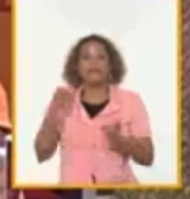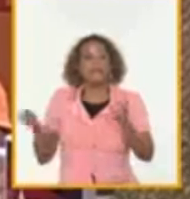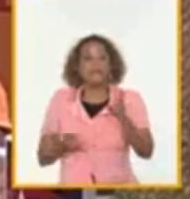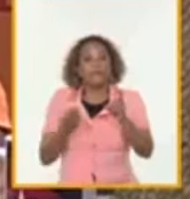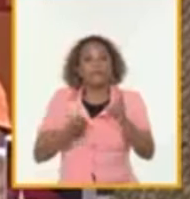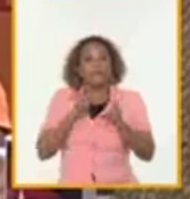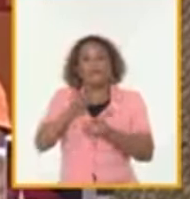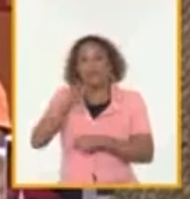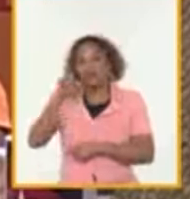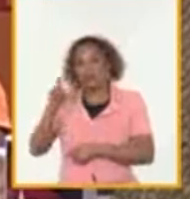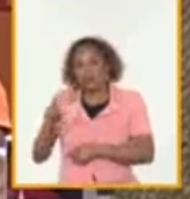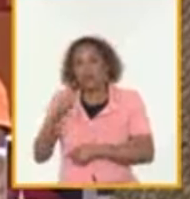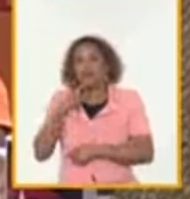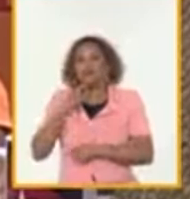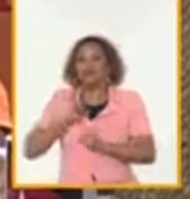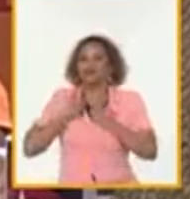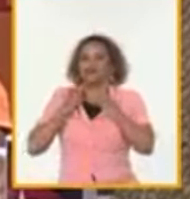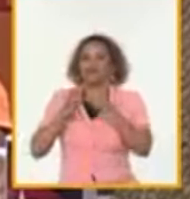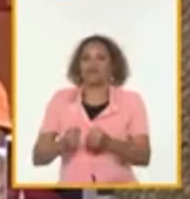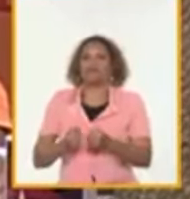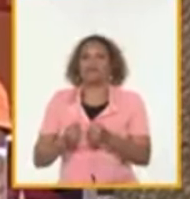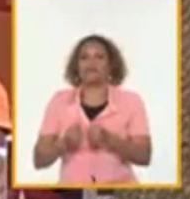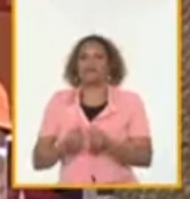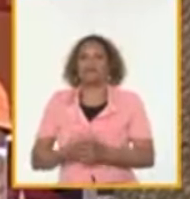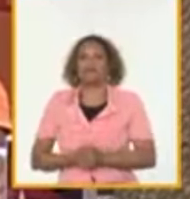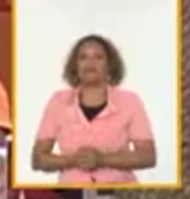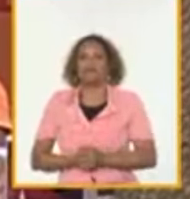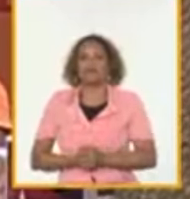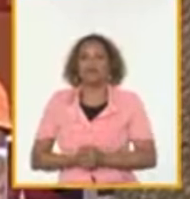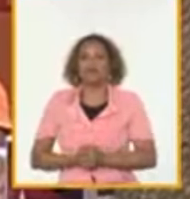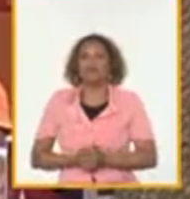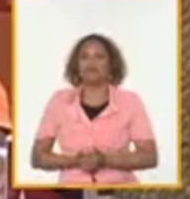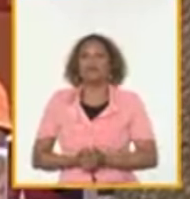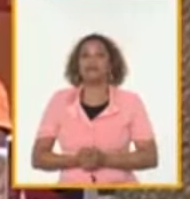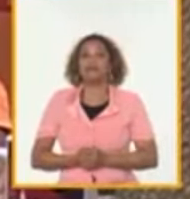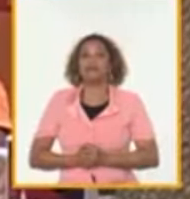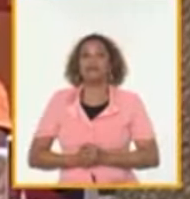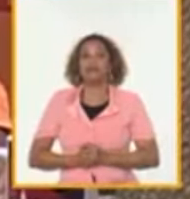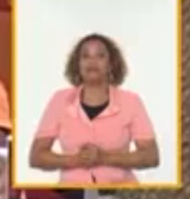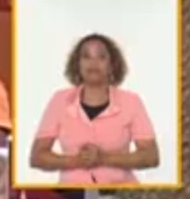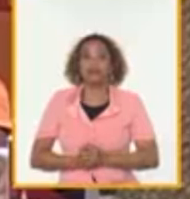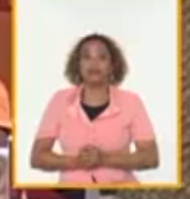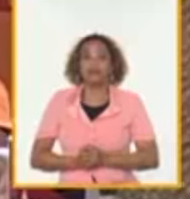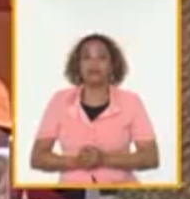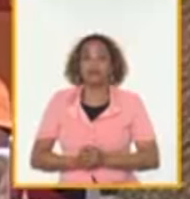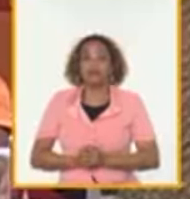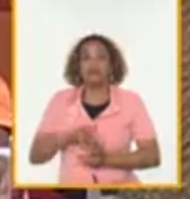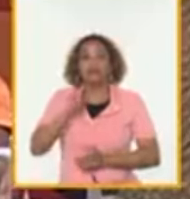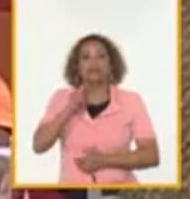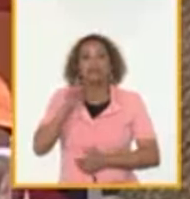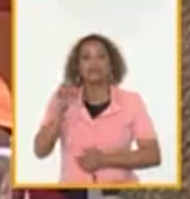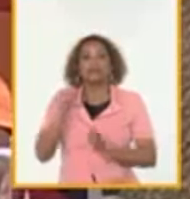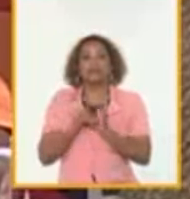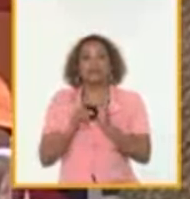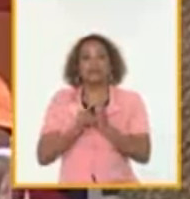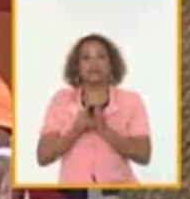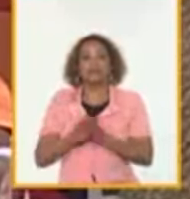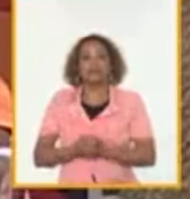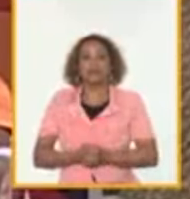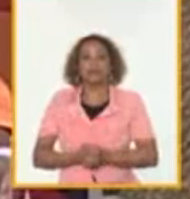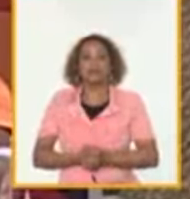los villac lareños nos imponemos y y con más de 202 millones de pesos que viene